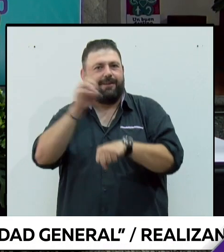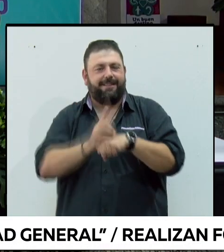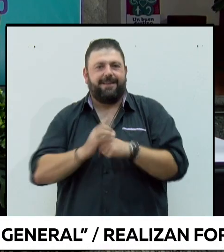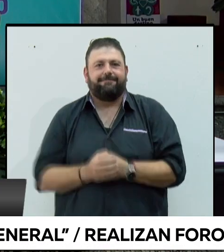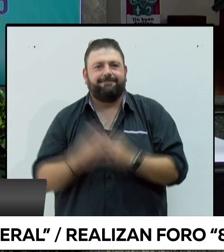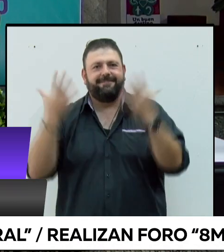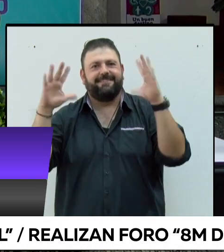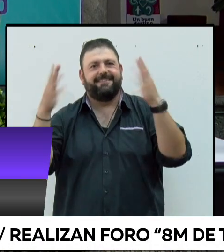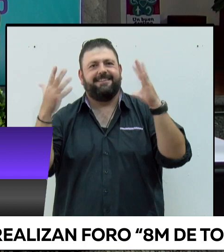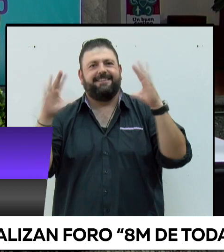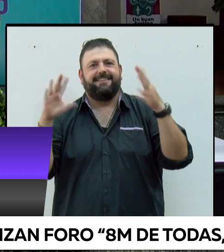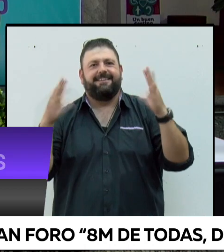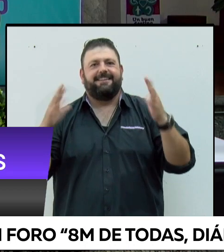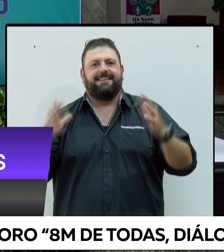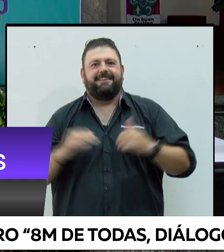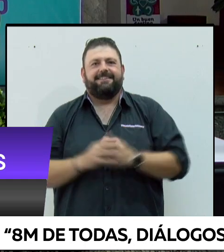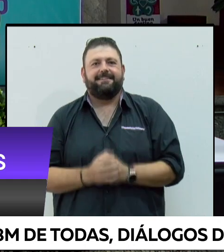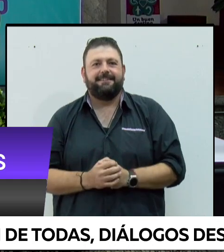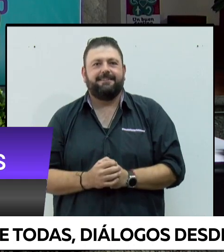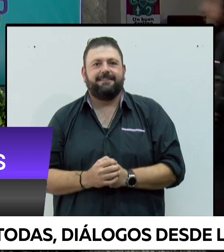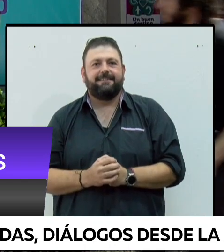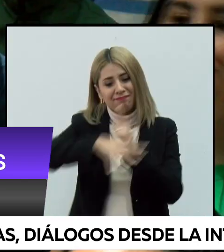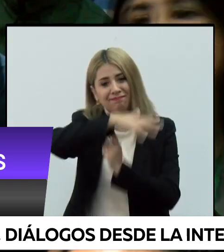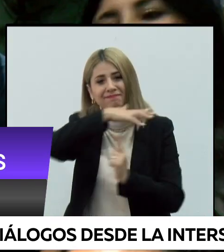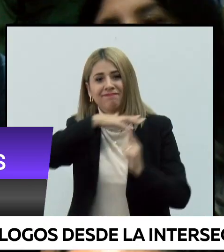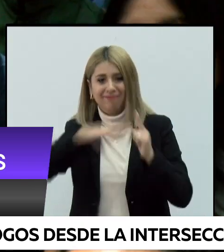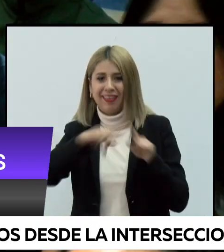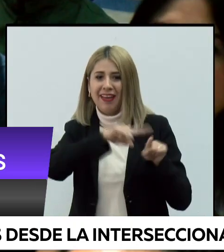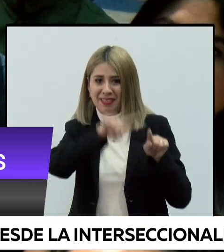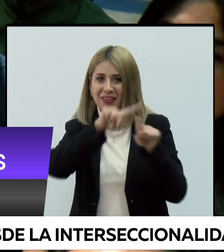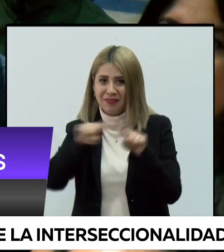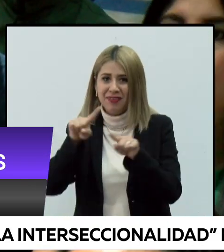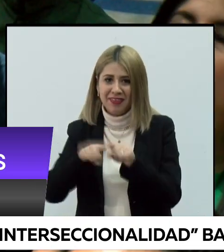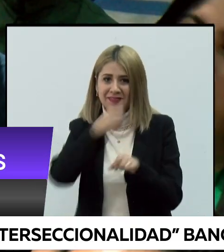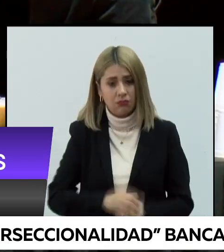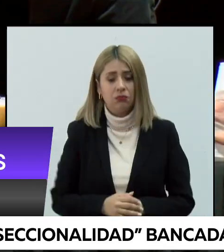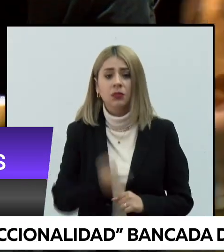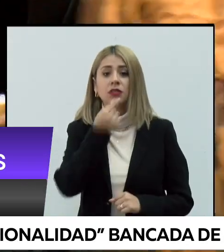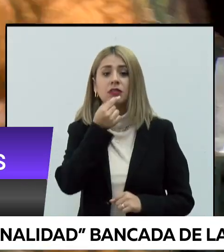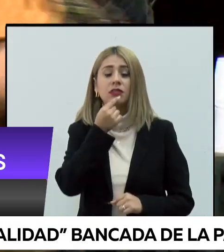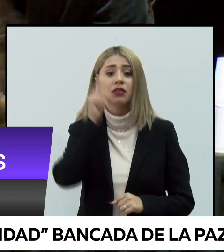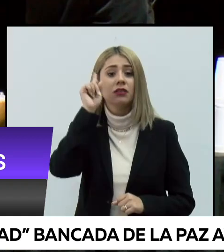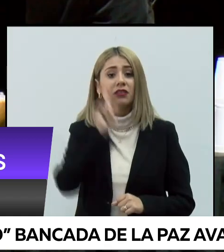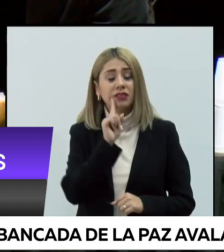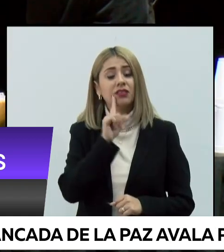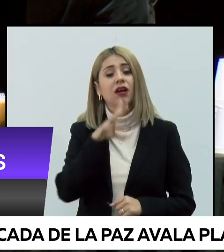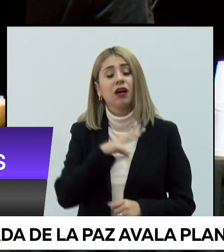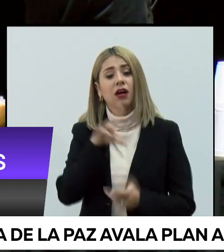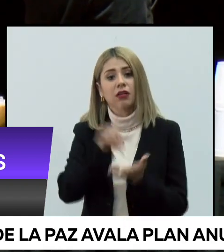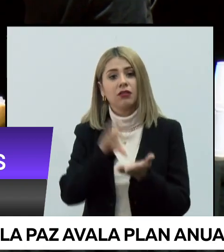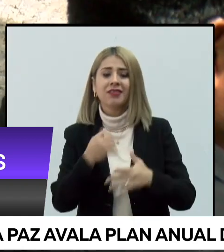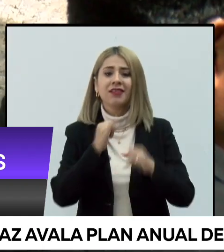En el patio central del Congreso del Estado, gran cantidad de personas fueron partícipes como espectadoras del foro